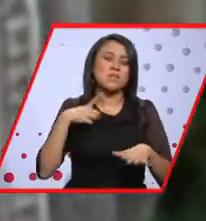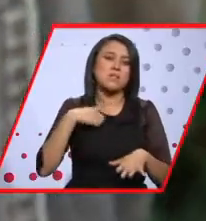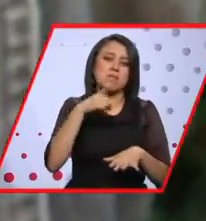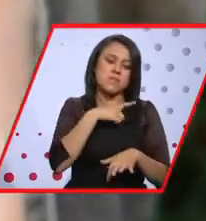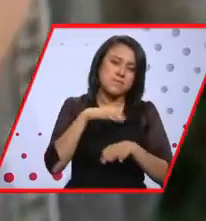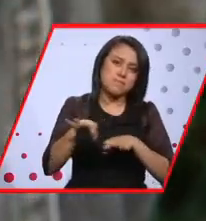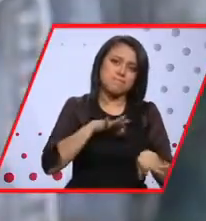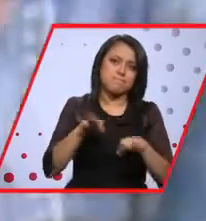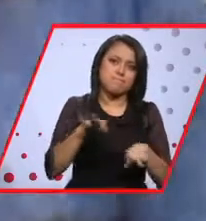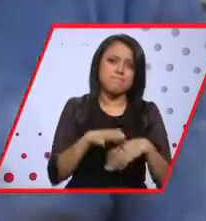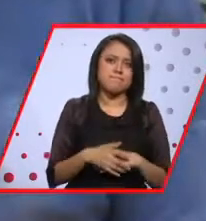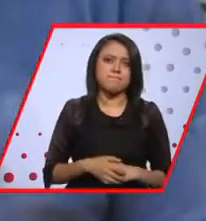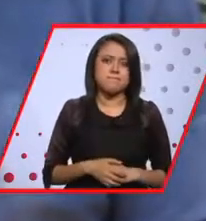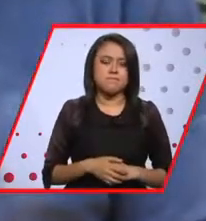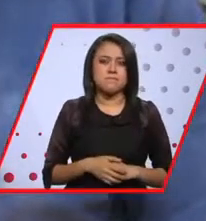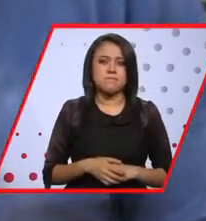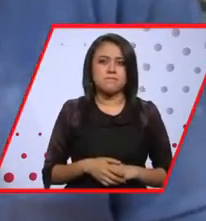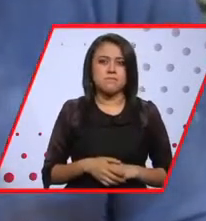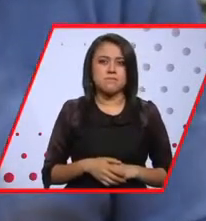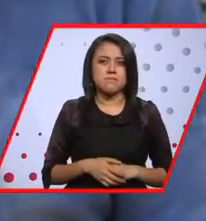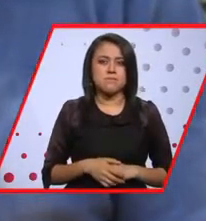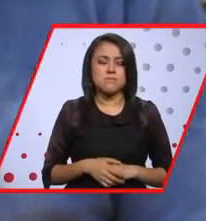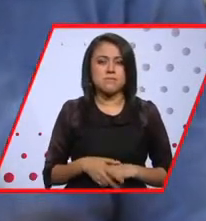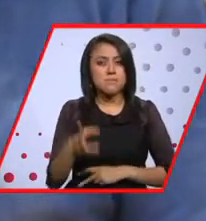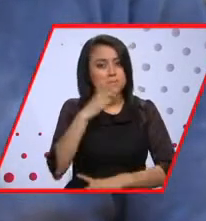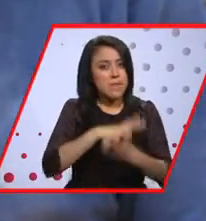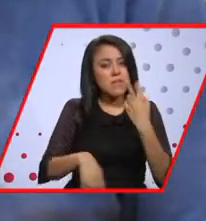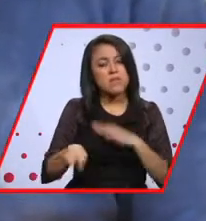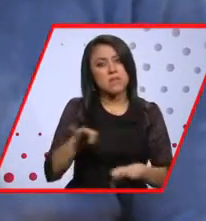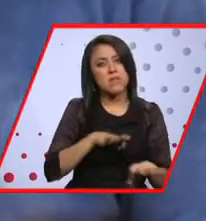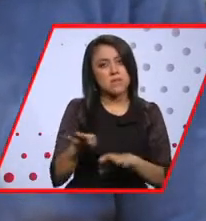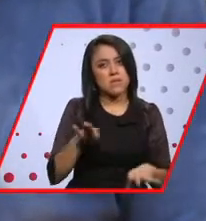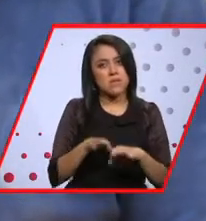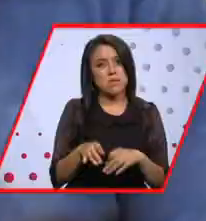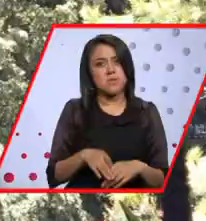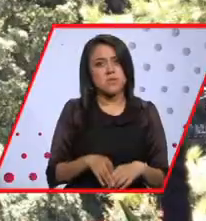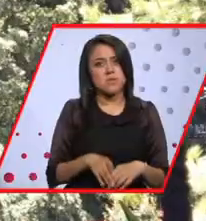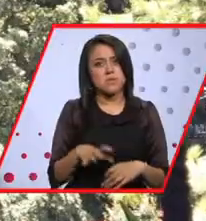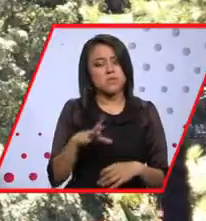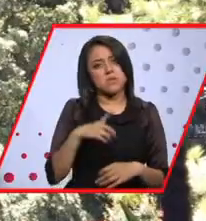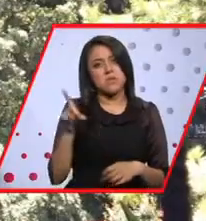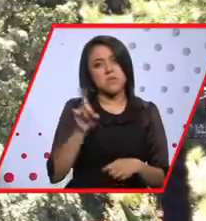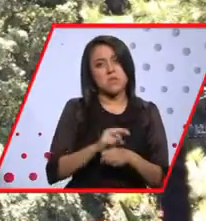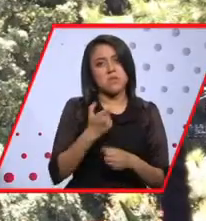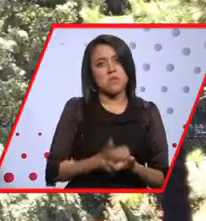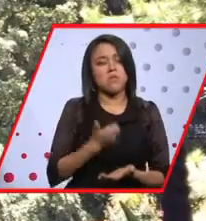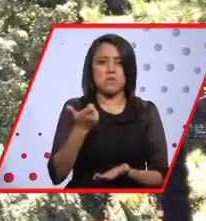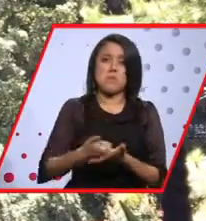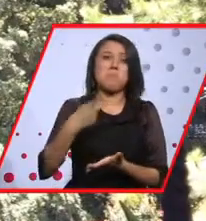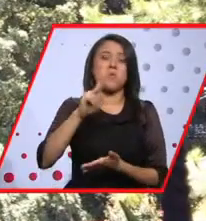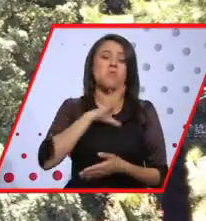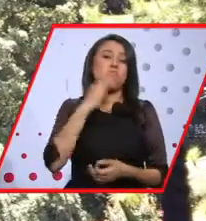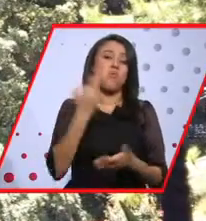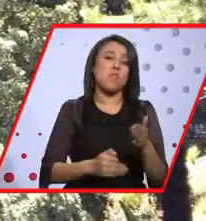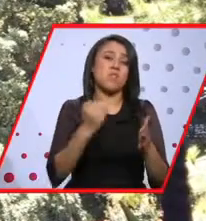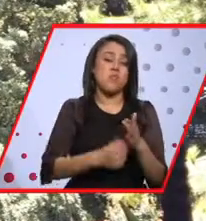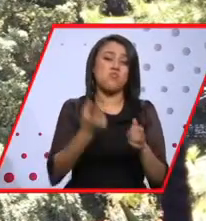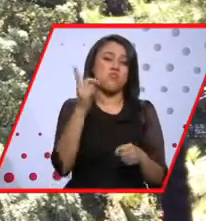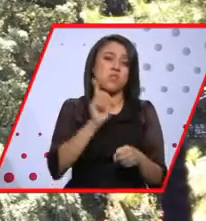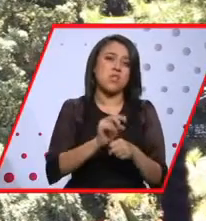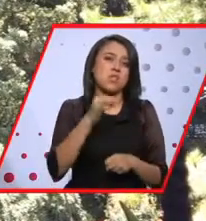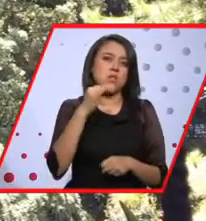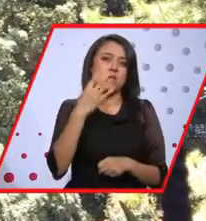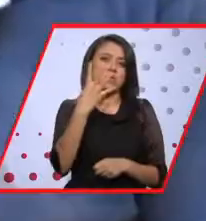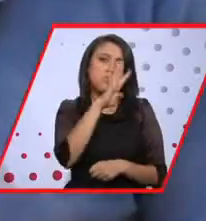sin pago extra. La vez que te decían, ven a trabajar, y te pagaban tu día normal, pero si faltabas un día, si faltabas un sábado o un domingo, te